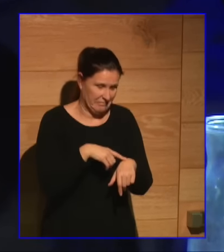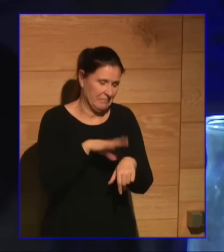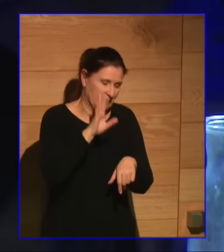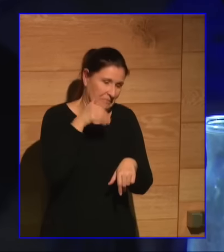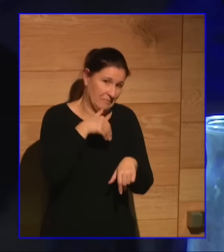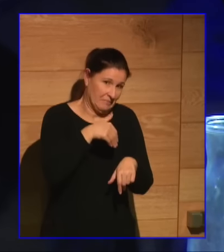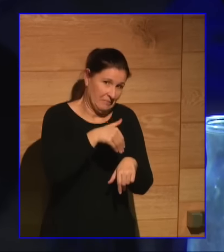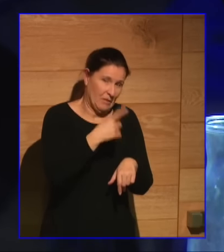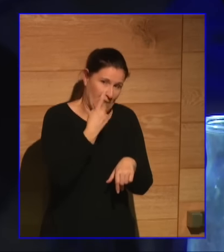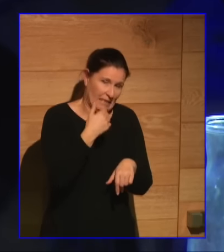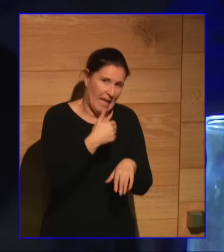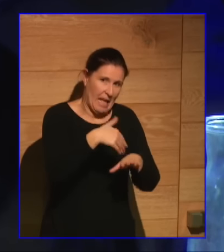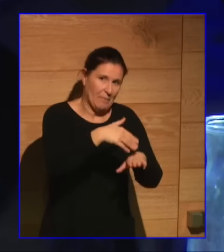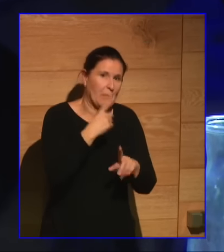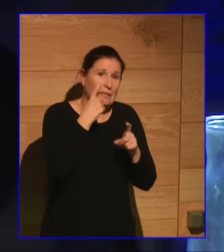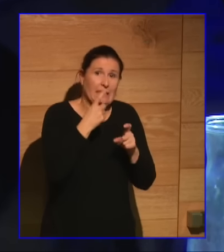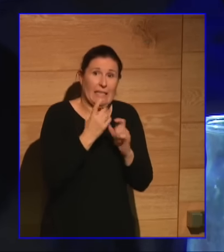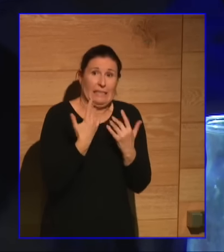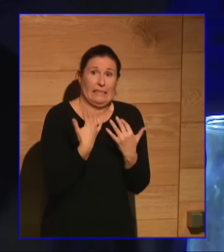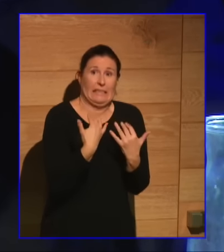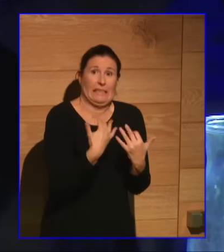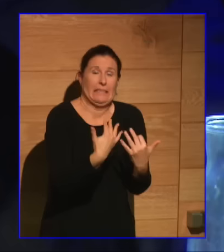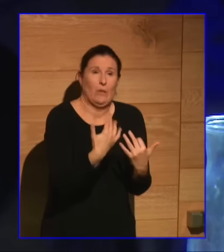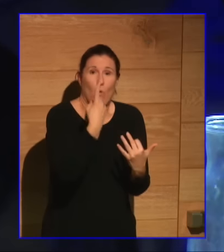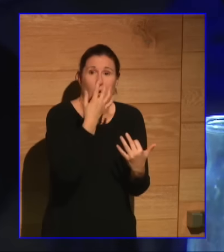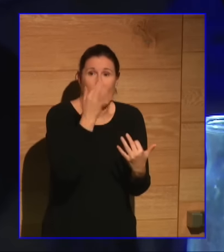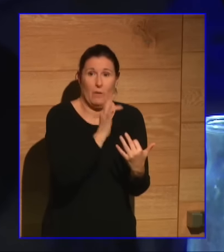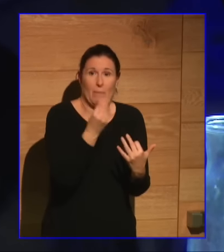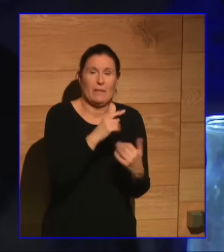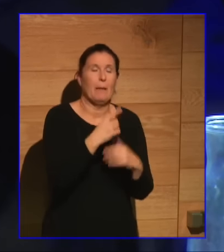llegar, pero vamos a intentar apretar por lo menos una más. En